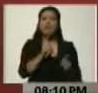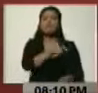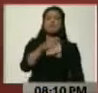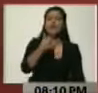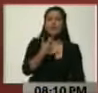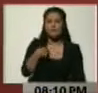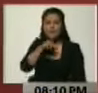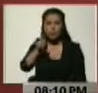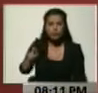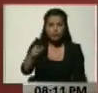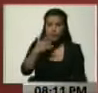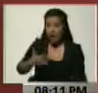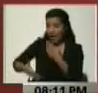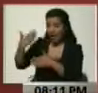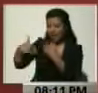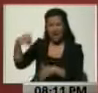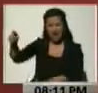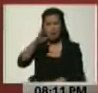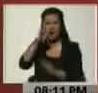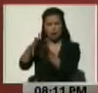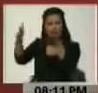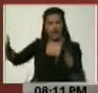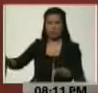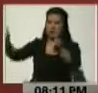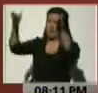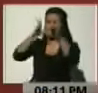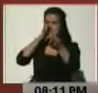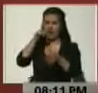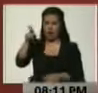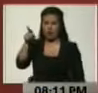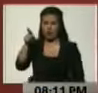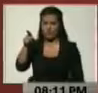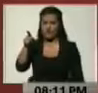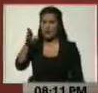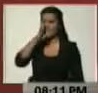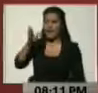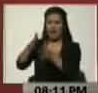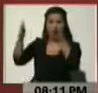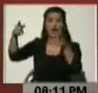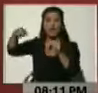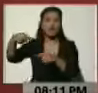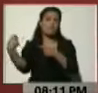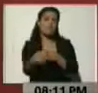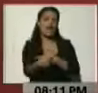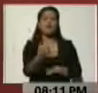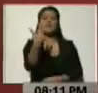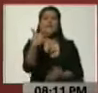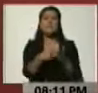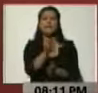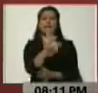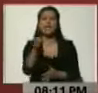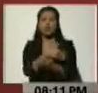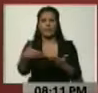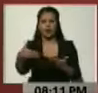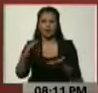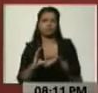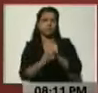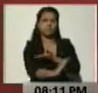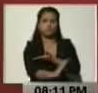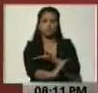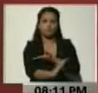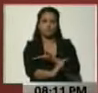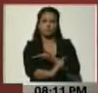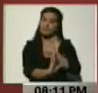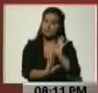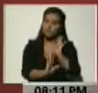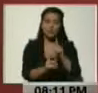hay un banco muy grandote él, que solo, voy a decir cuánto pagó, solo pagó 3.500 millones. Y bancos